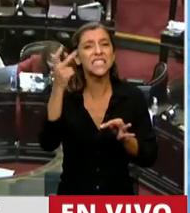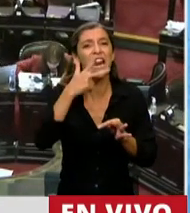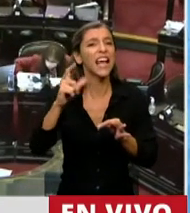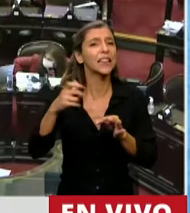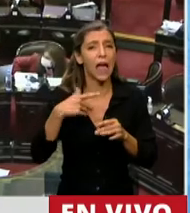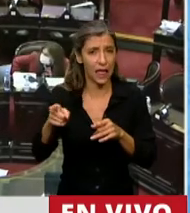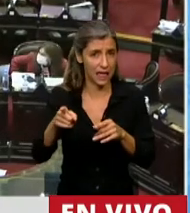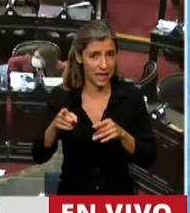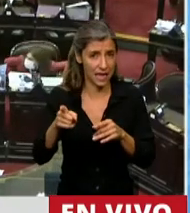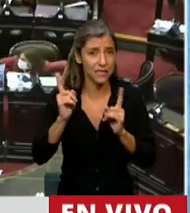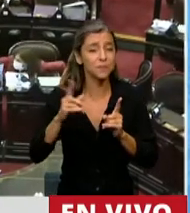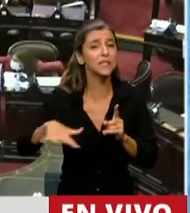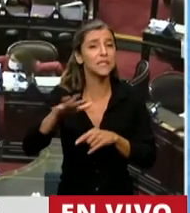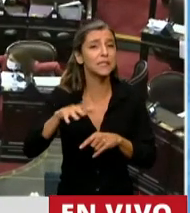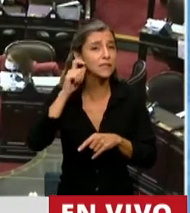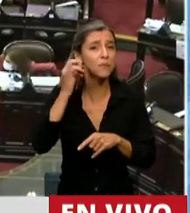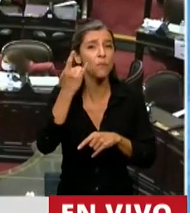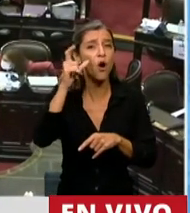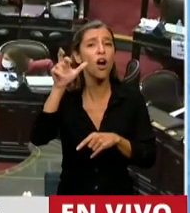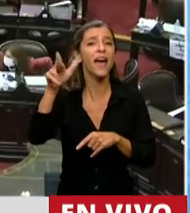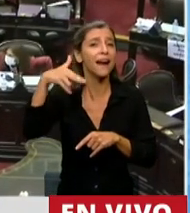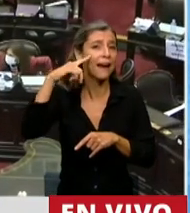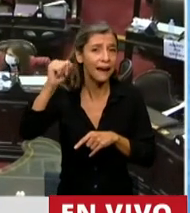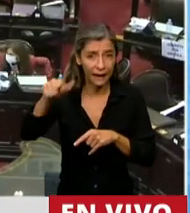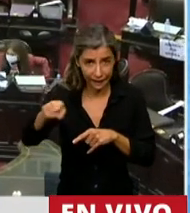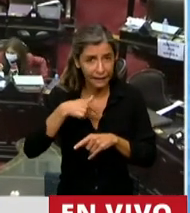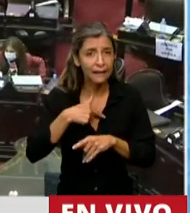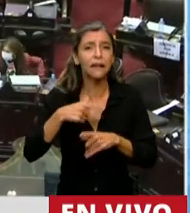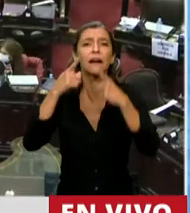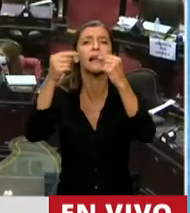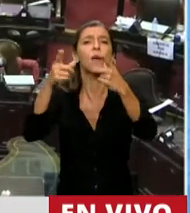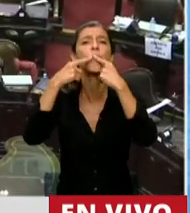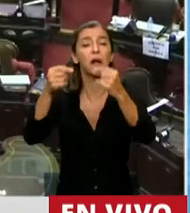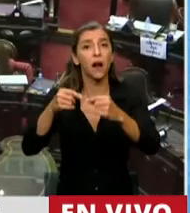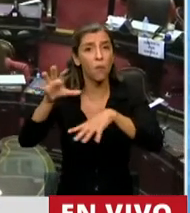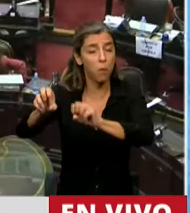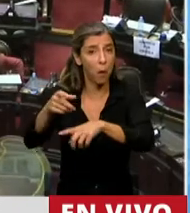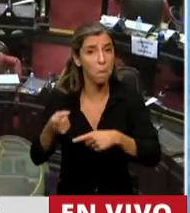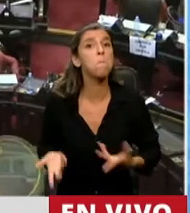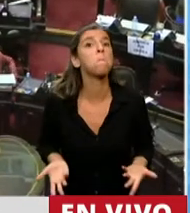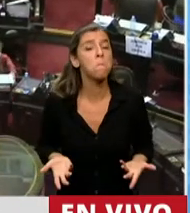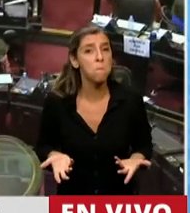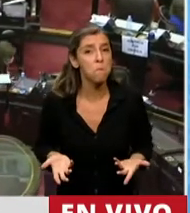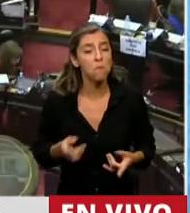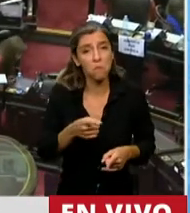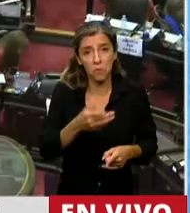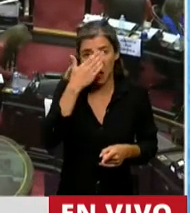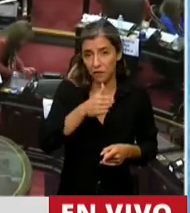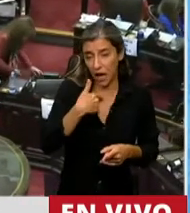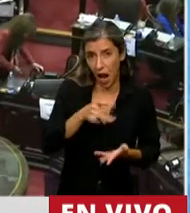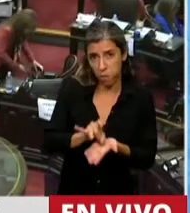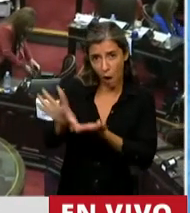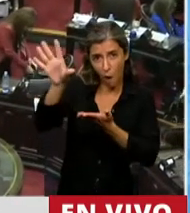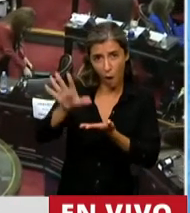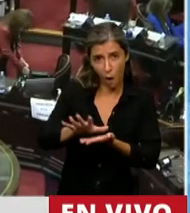Guernica, construyéndole las viviendas ahí. Estaban deshabitadas las viviendas y demás. Los desalojaron violentamente. ¿Por